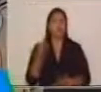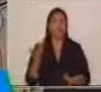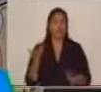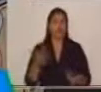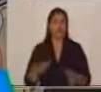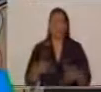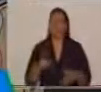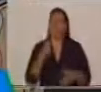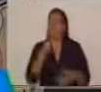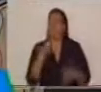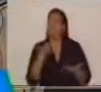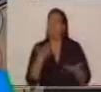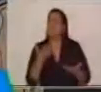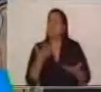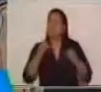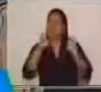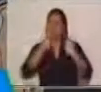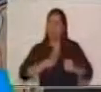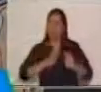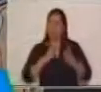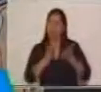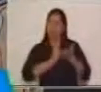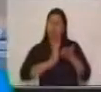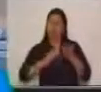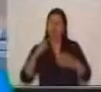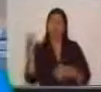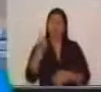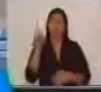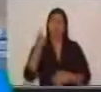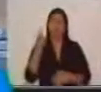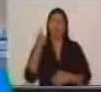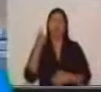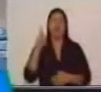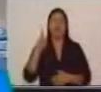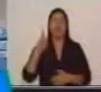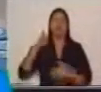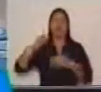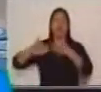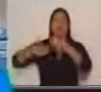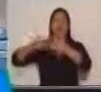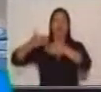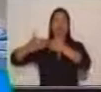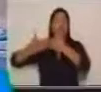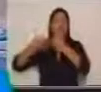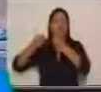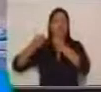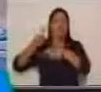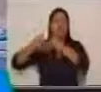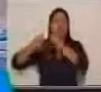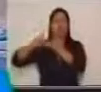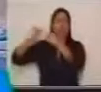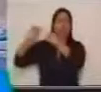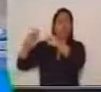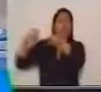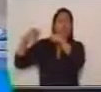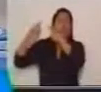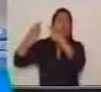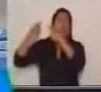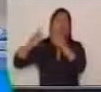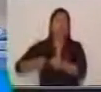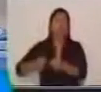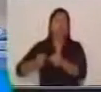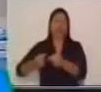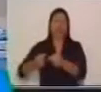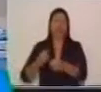aquellos literatos que han trascendido a pesar de la cantidad de años durante la universalidad del idioma